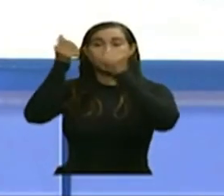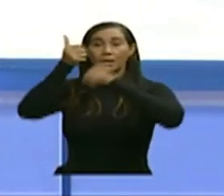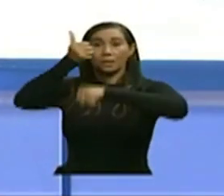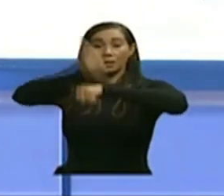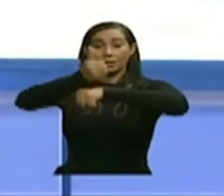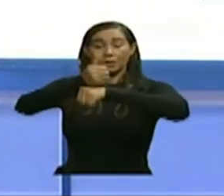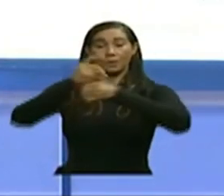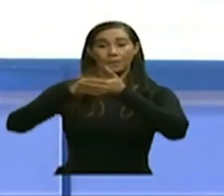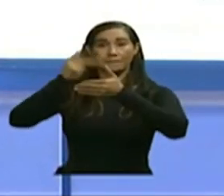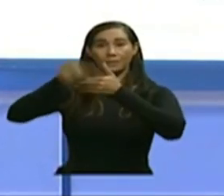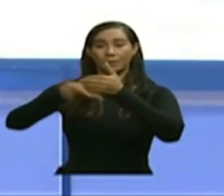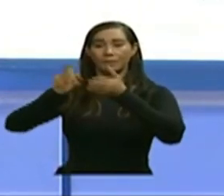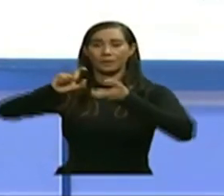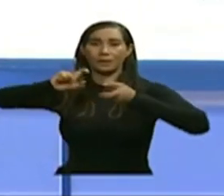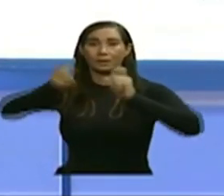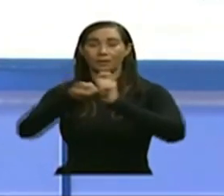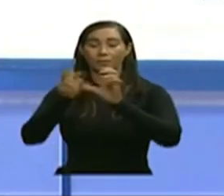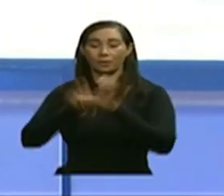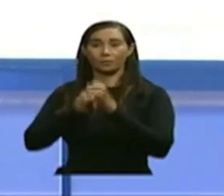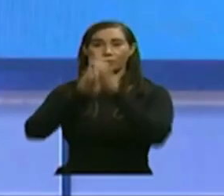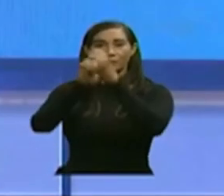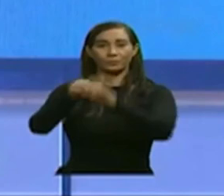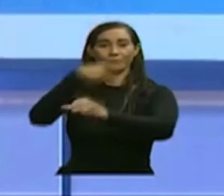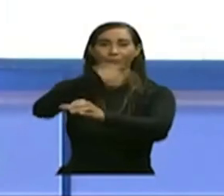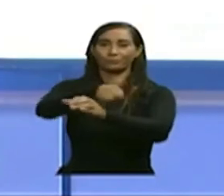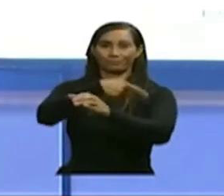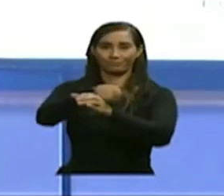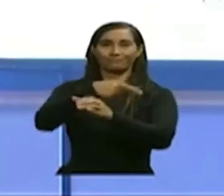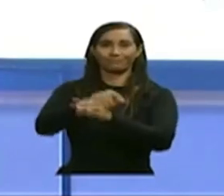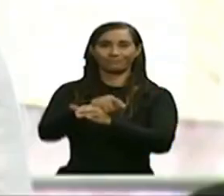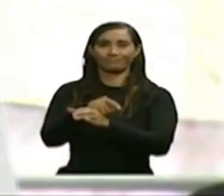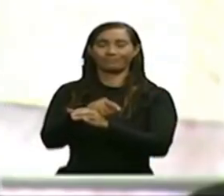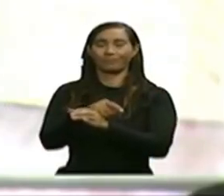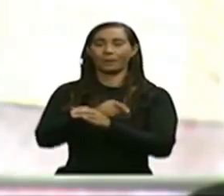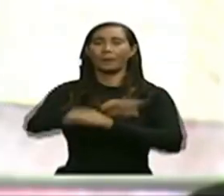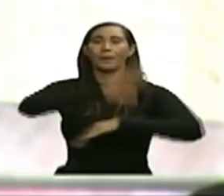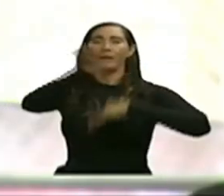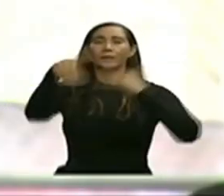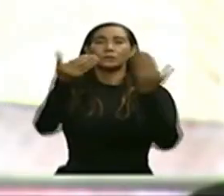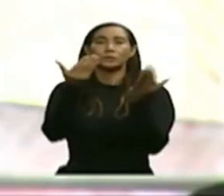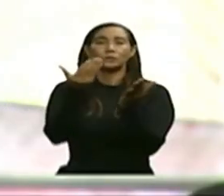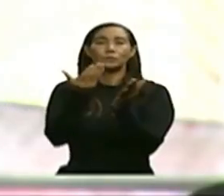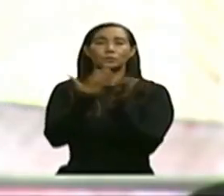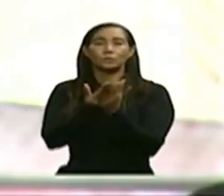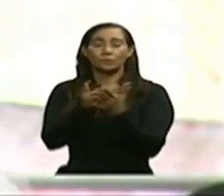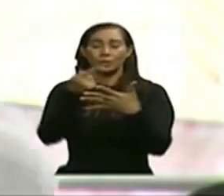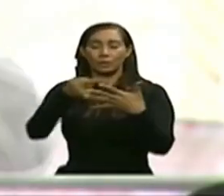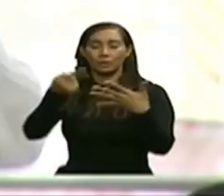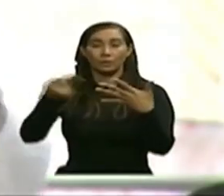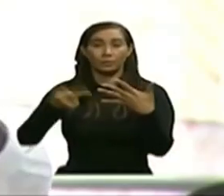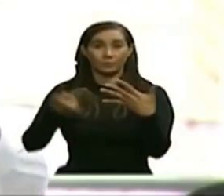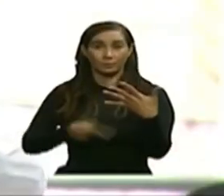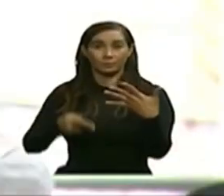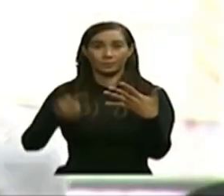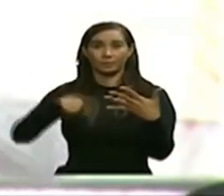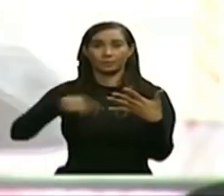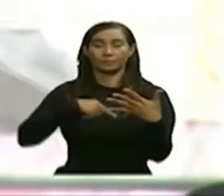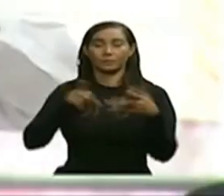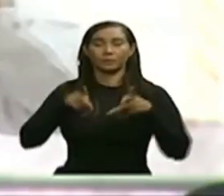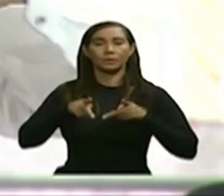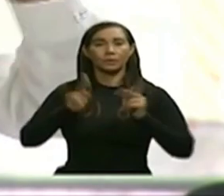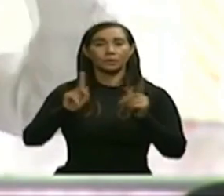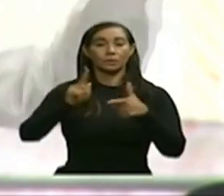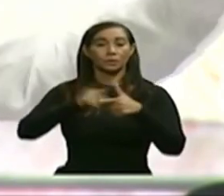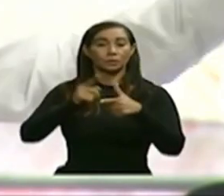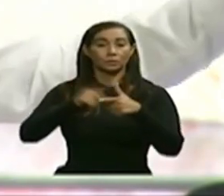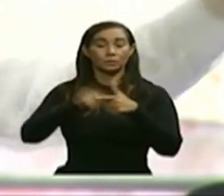implementando un plan de movilidad interna, de movilidad urbana, que toca todos los elementos y nos permite no